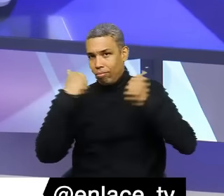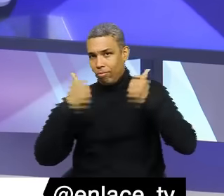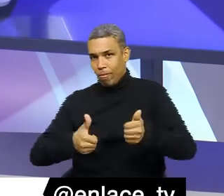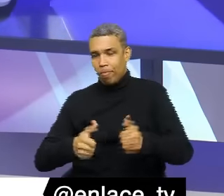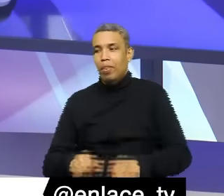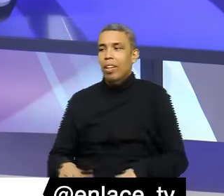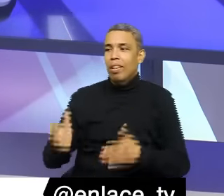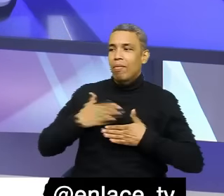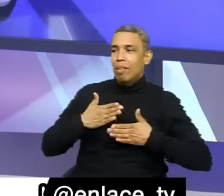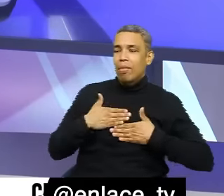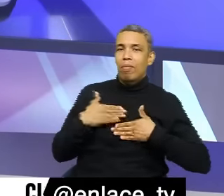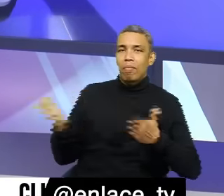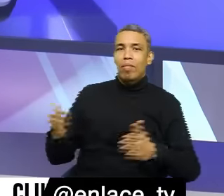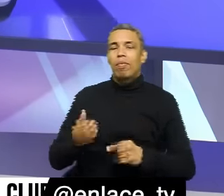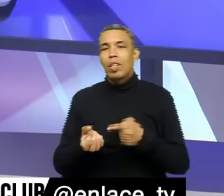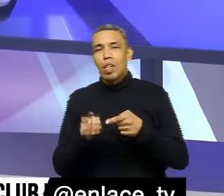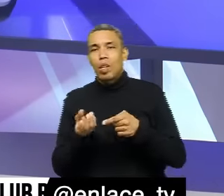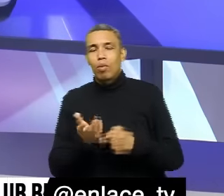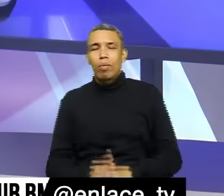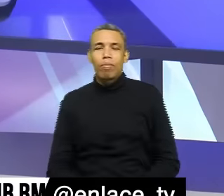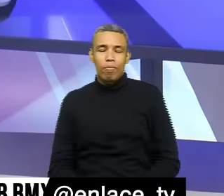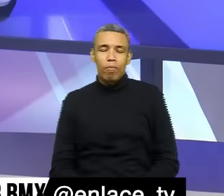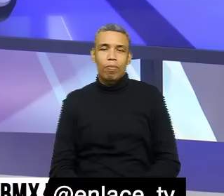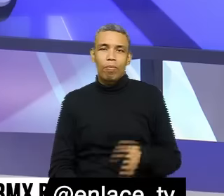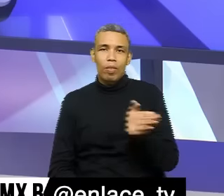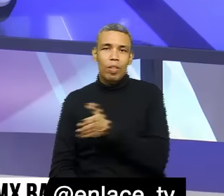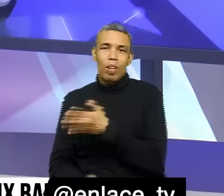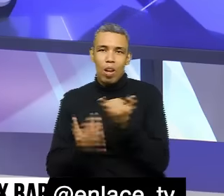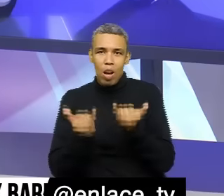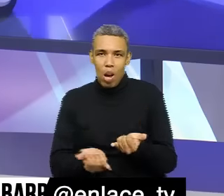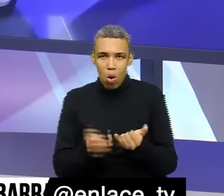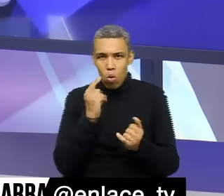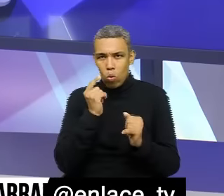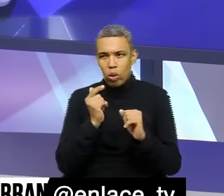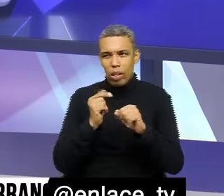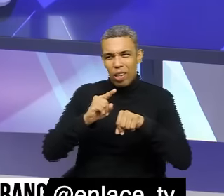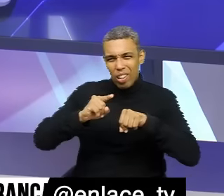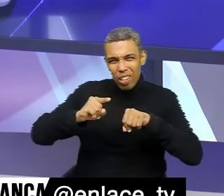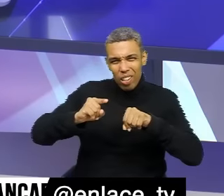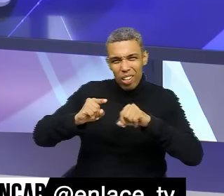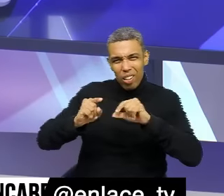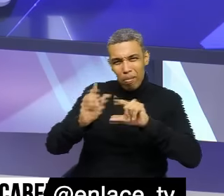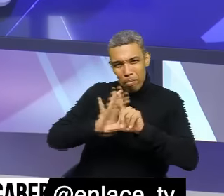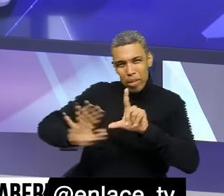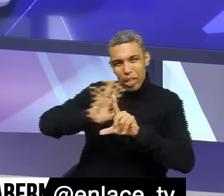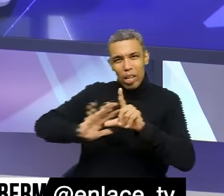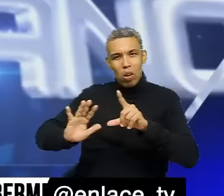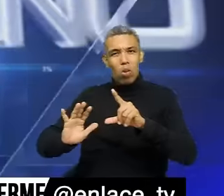Felicitaciones para la madre Sonia Castro. Y a continuación les presentamos nuestra sección de reporteros ciudadanos de Enlace Noticias.